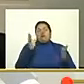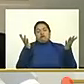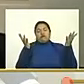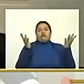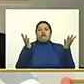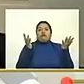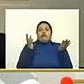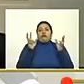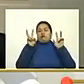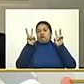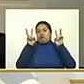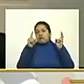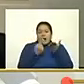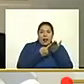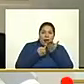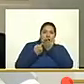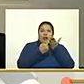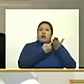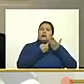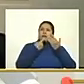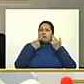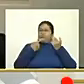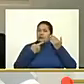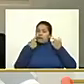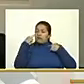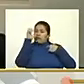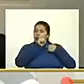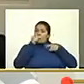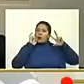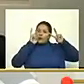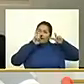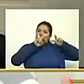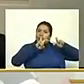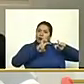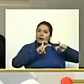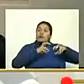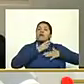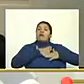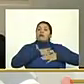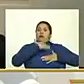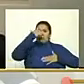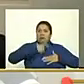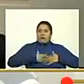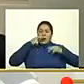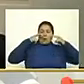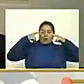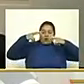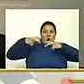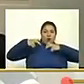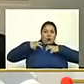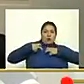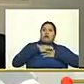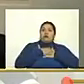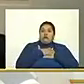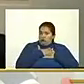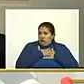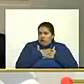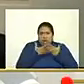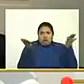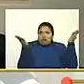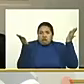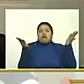Alrededor de ese tema empezó una investigación contra mí y también la ejercí, que